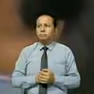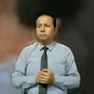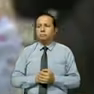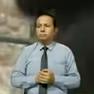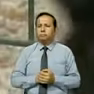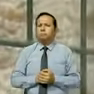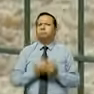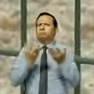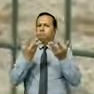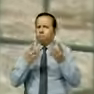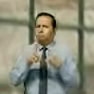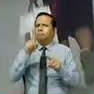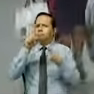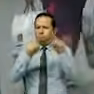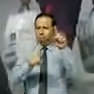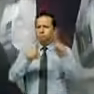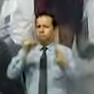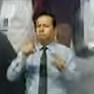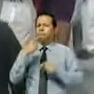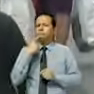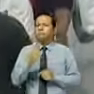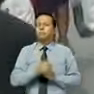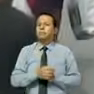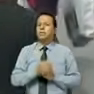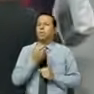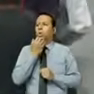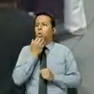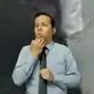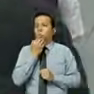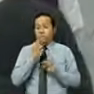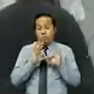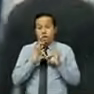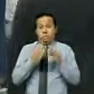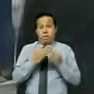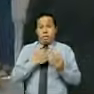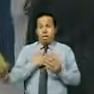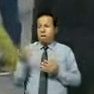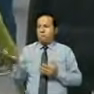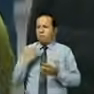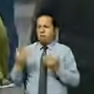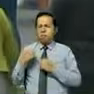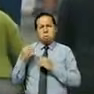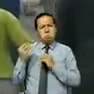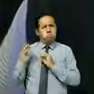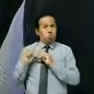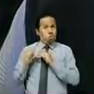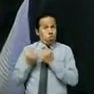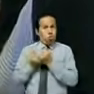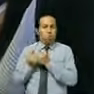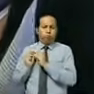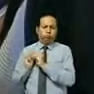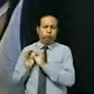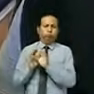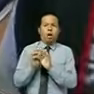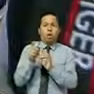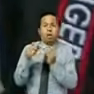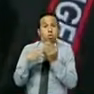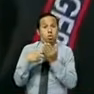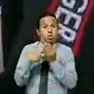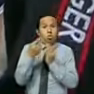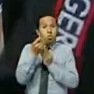Y es que ya existen denuncias de quienes llevan a varios miembros de su familia para conseguir tickets y luego venderlos